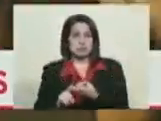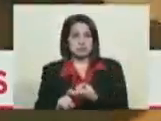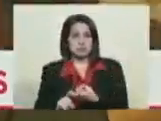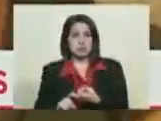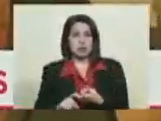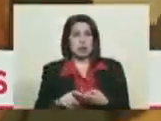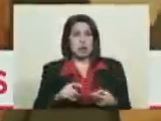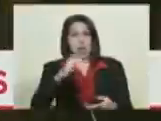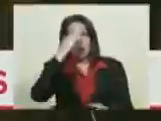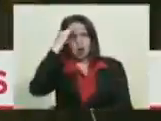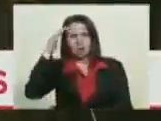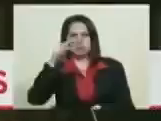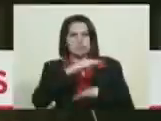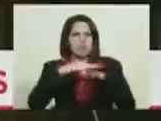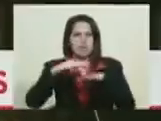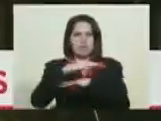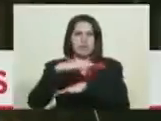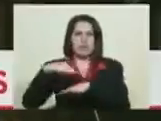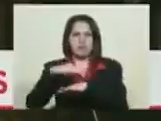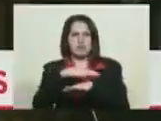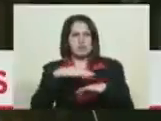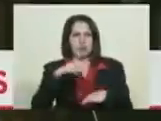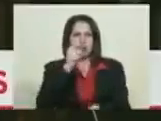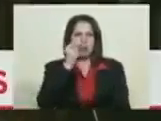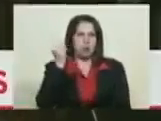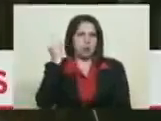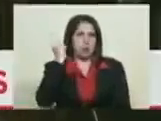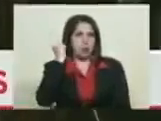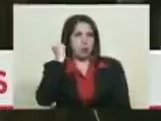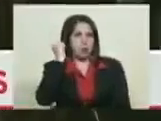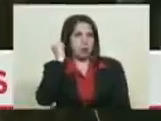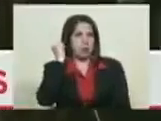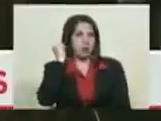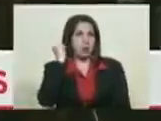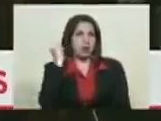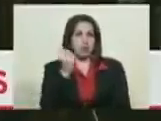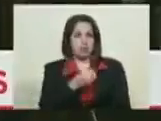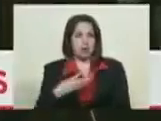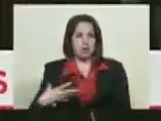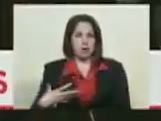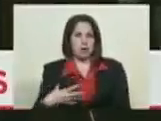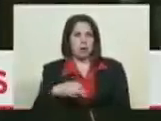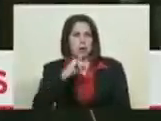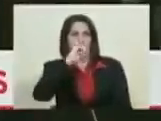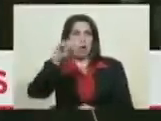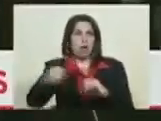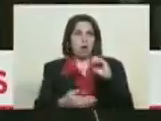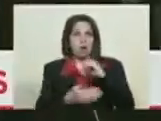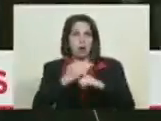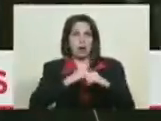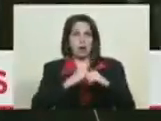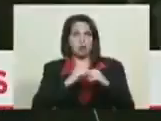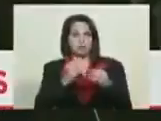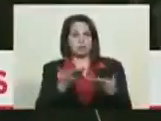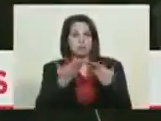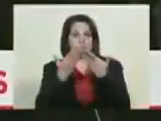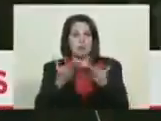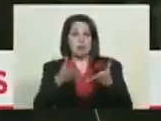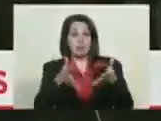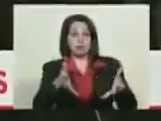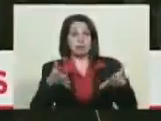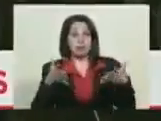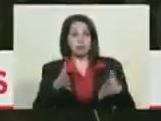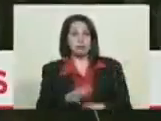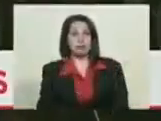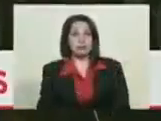a los ministros, ministra, a Blanca, a Jorge Rodríguez, que entrega invicto, Caracas